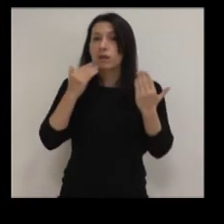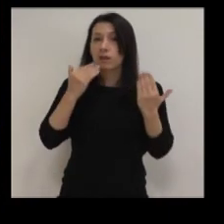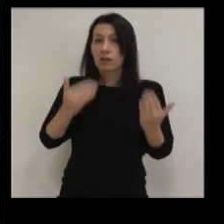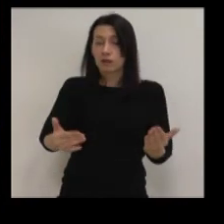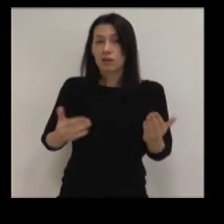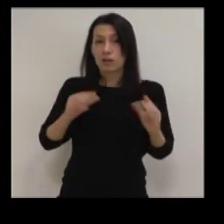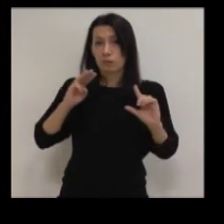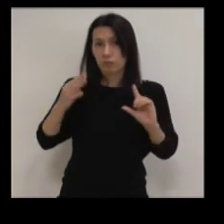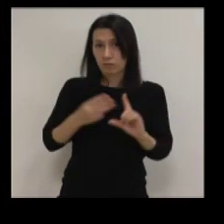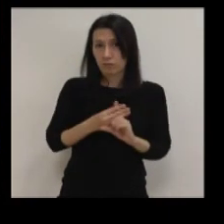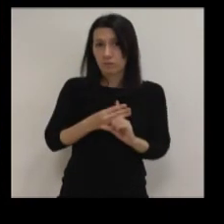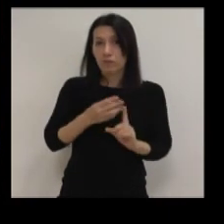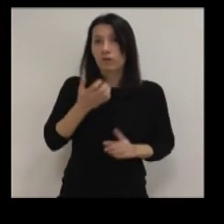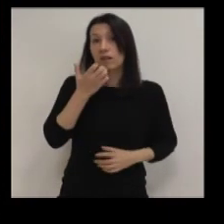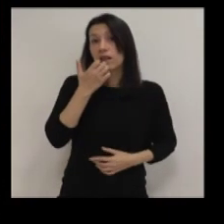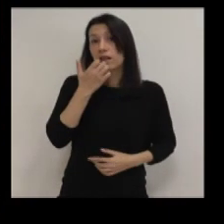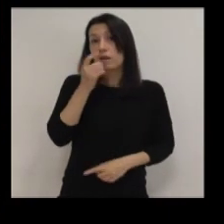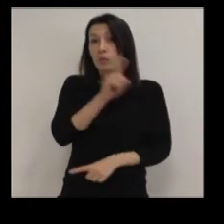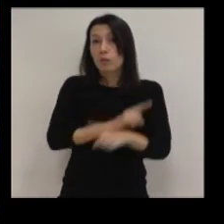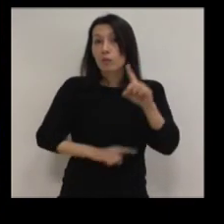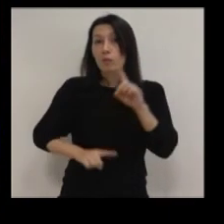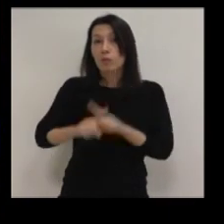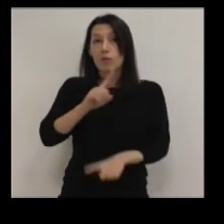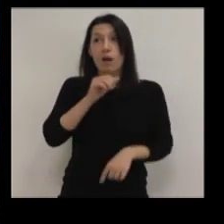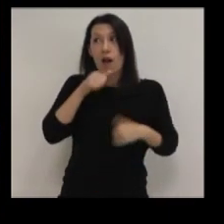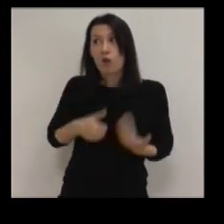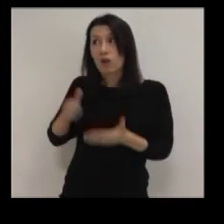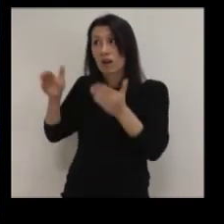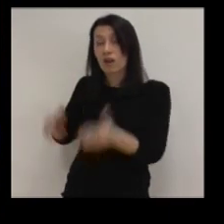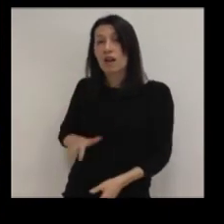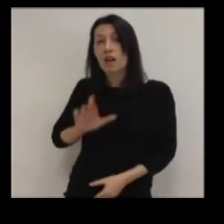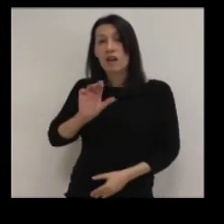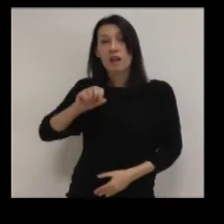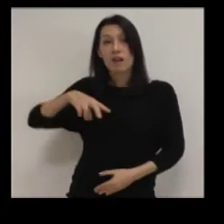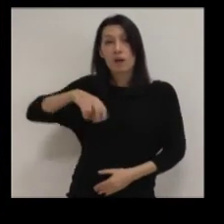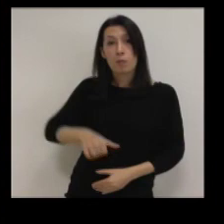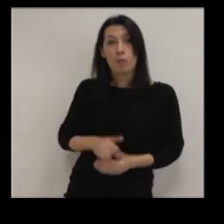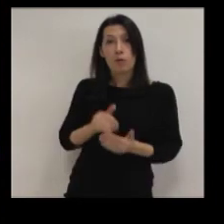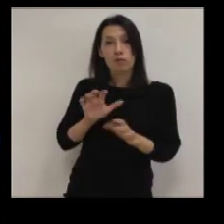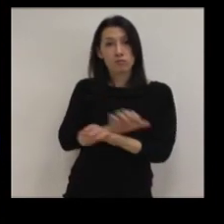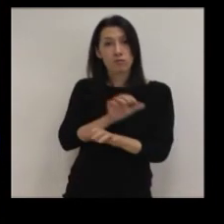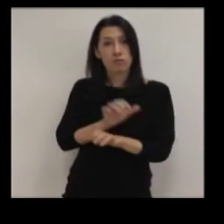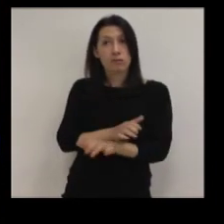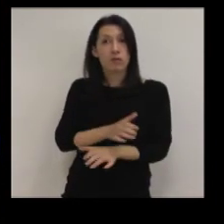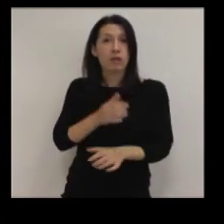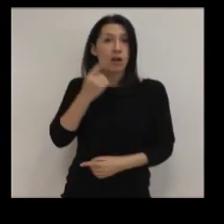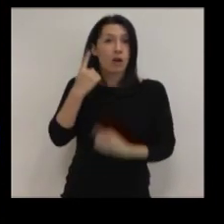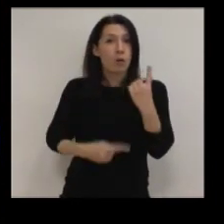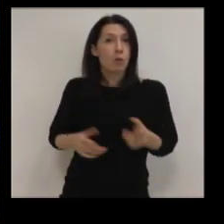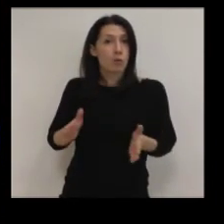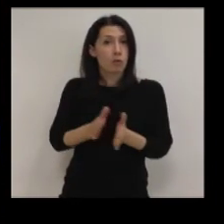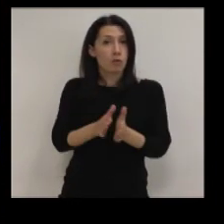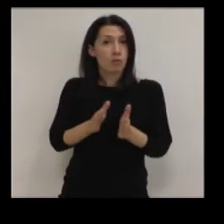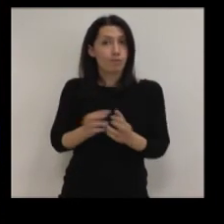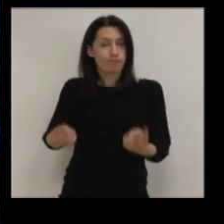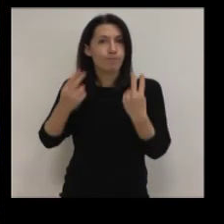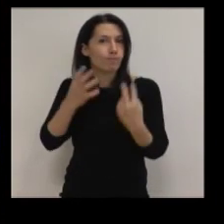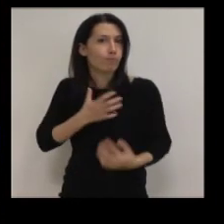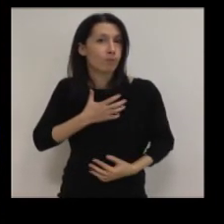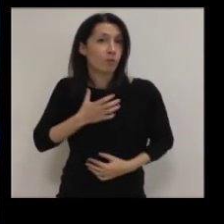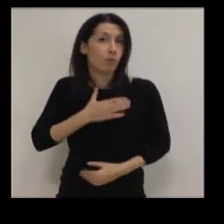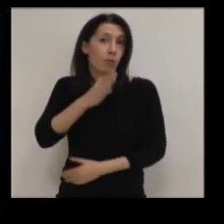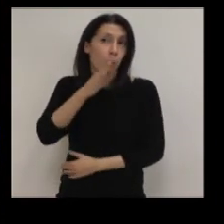Y si ha habido algún problema, que Ramón se está riendo de que no lo ha podido seguir, algún compañero, algún amigo con una